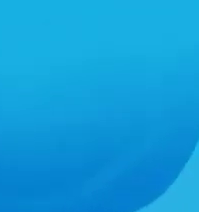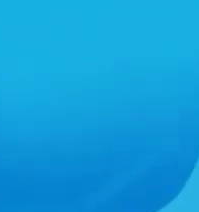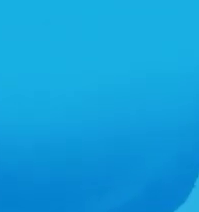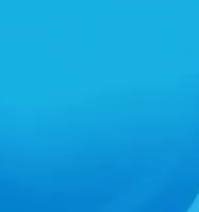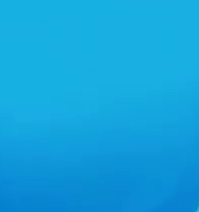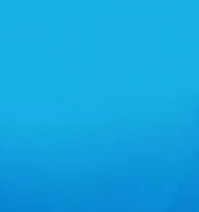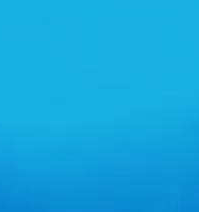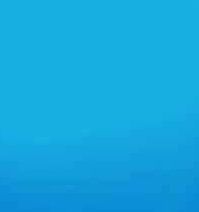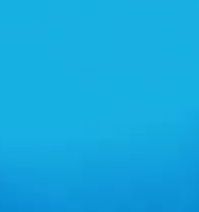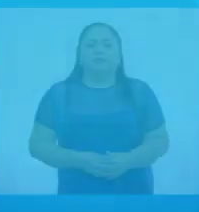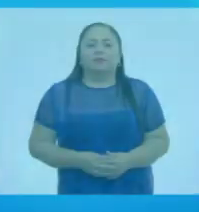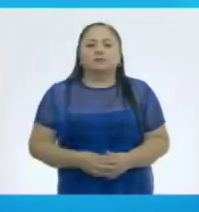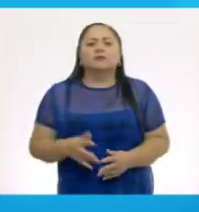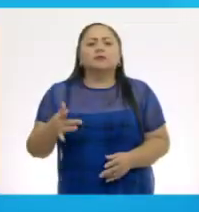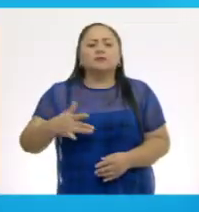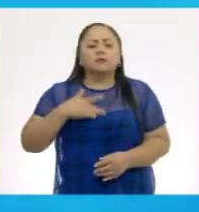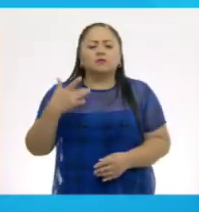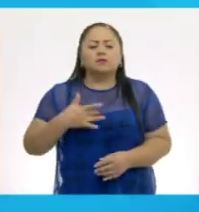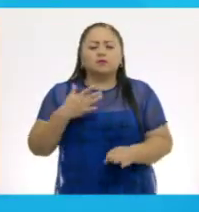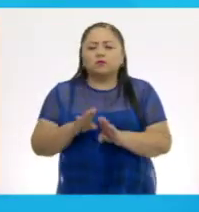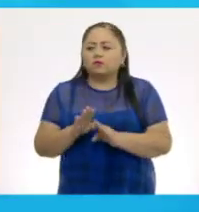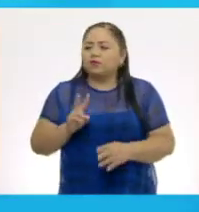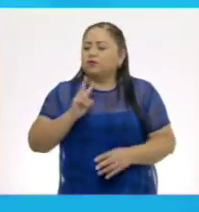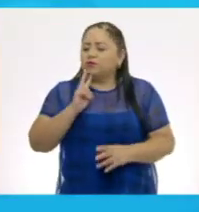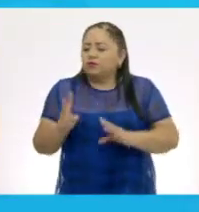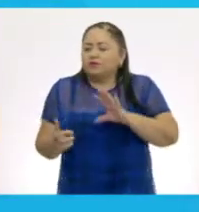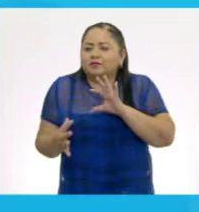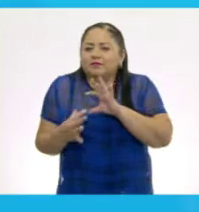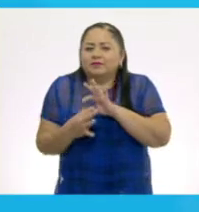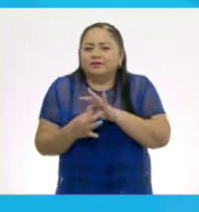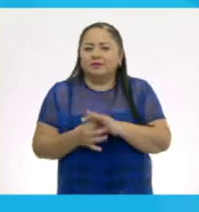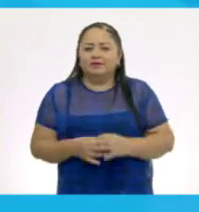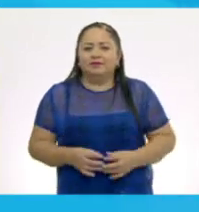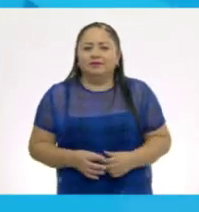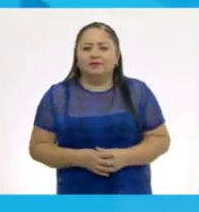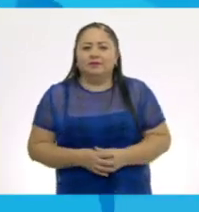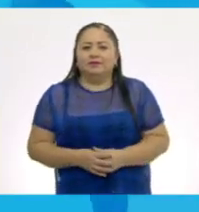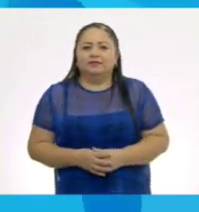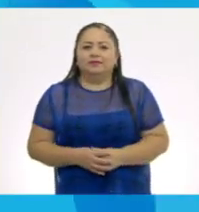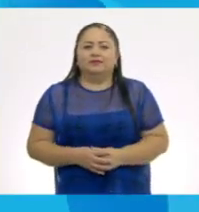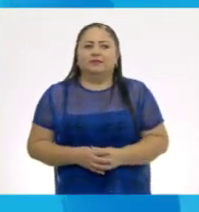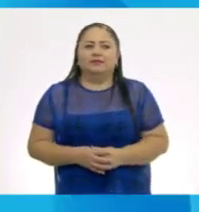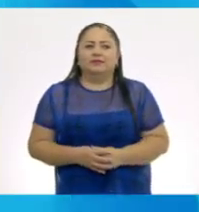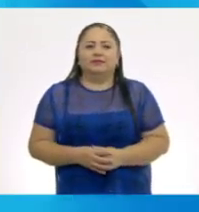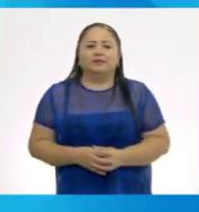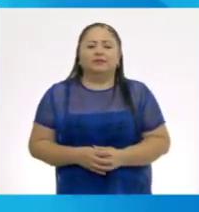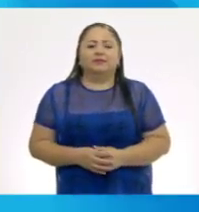Nos dará una sensación de dominio y gozo.